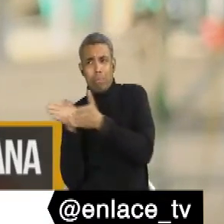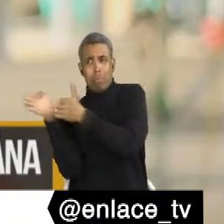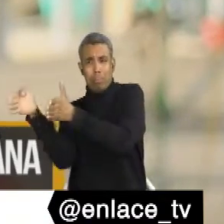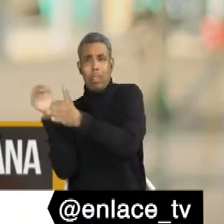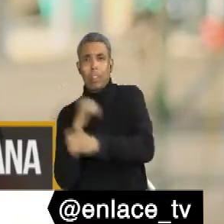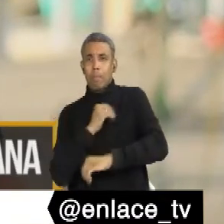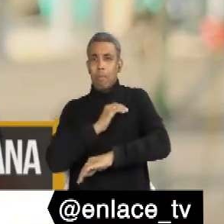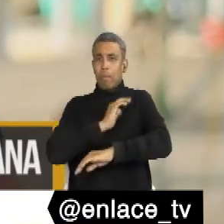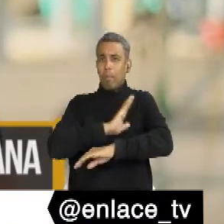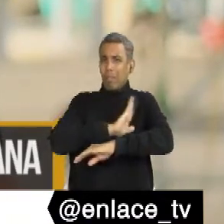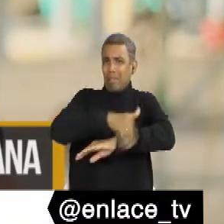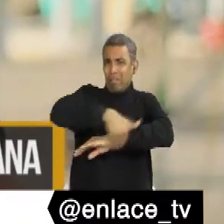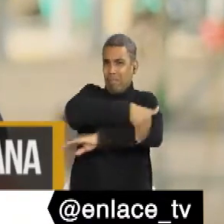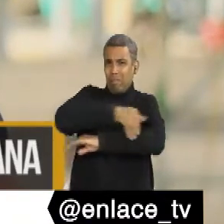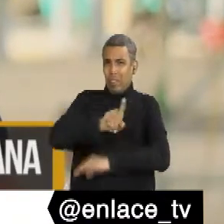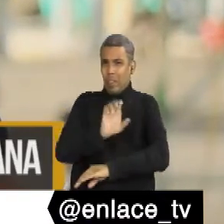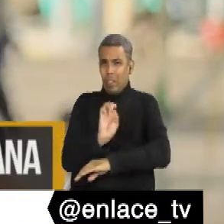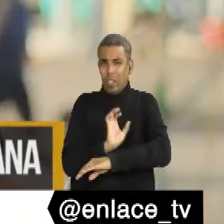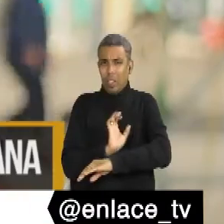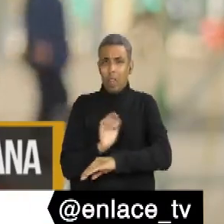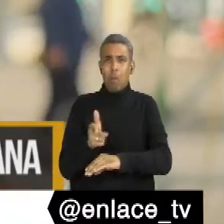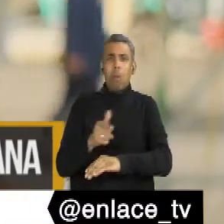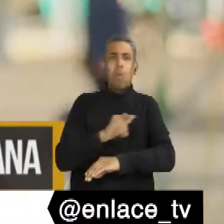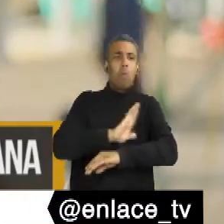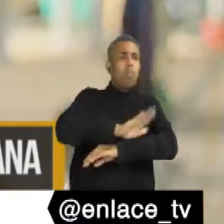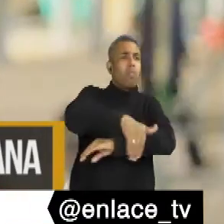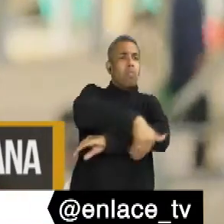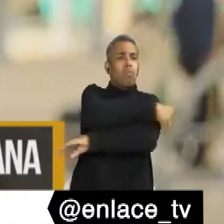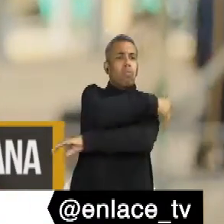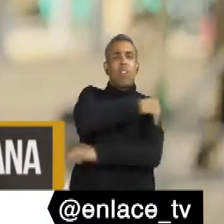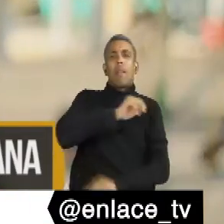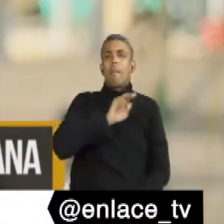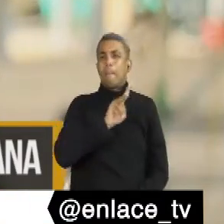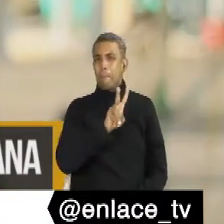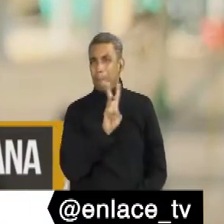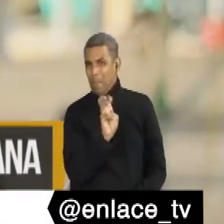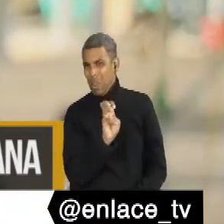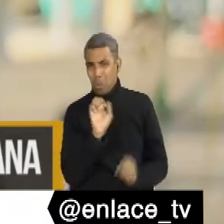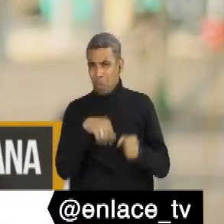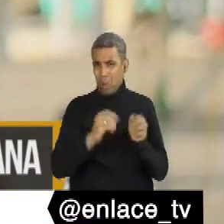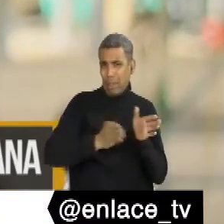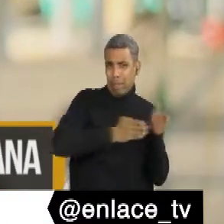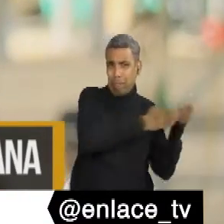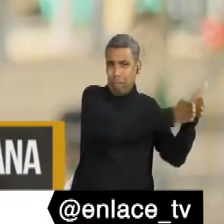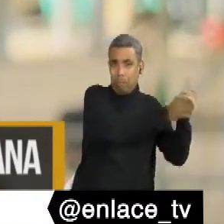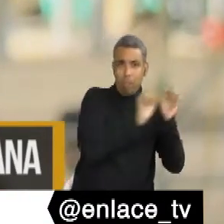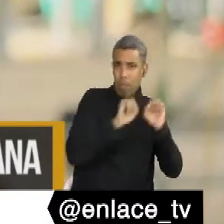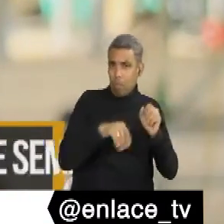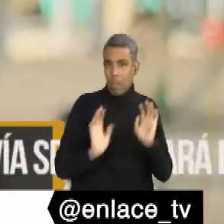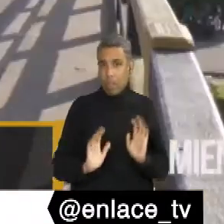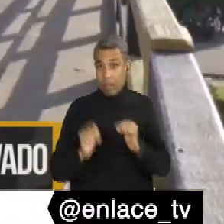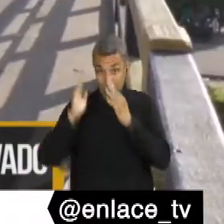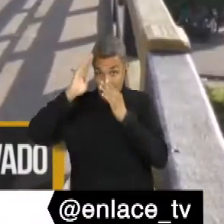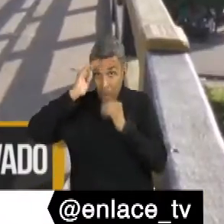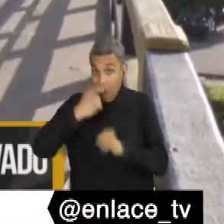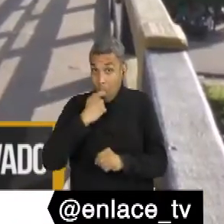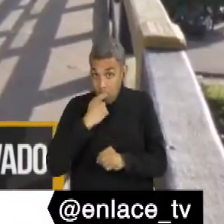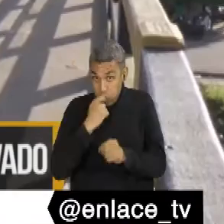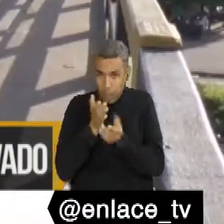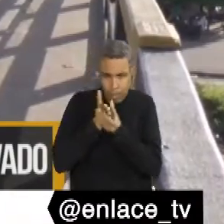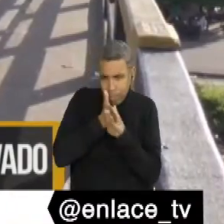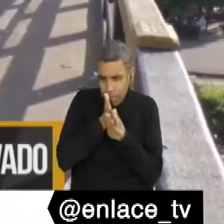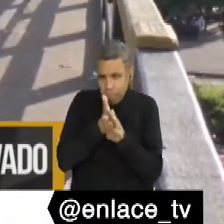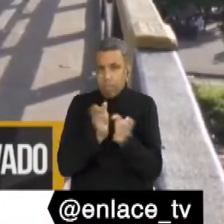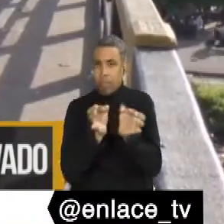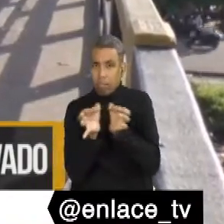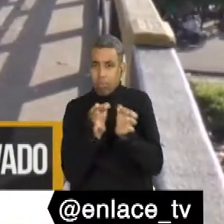28, depende del sentido en que se vaya, y van a haber otras rutas que en compañía con tránsito se va a estar guiando ese flujo vehicular. González descartó